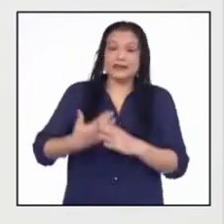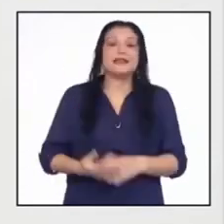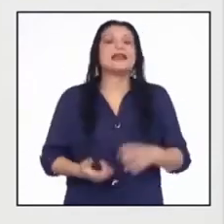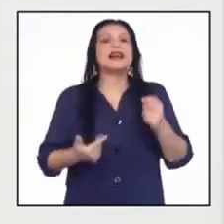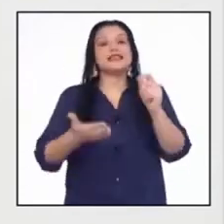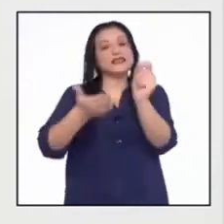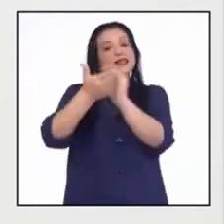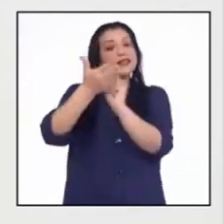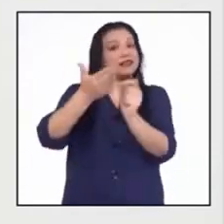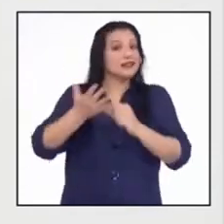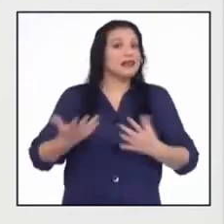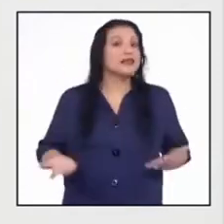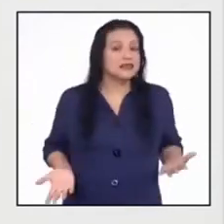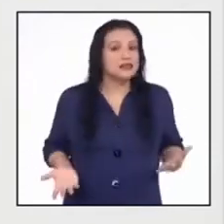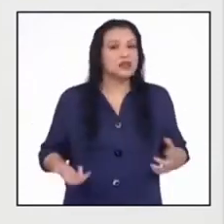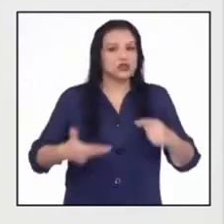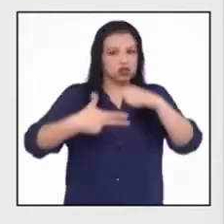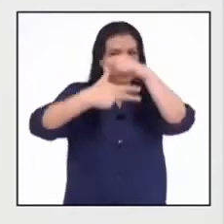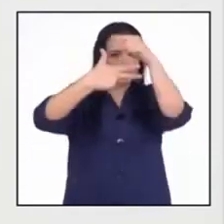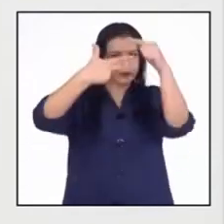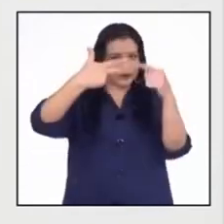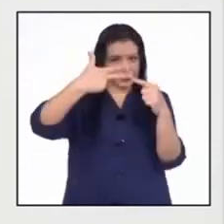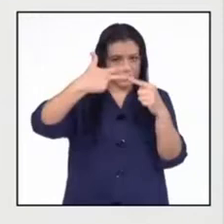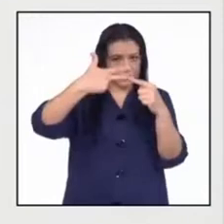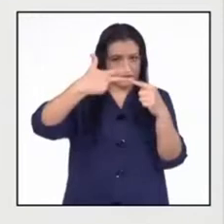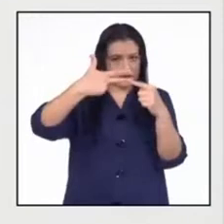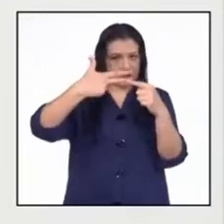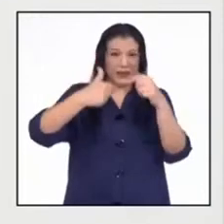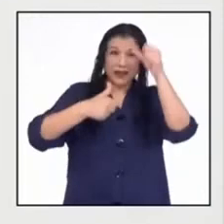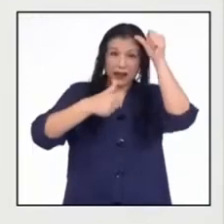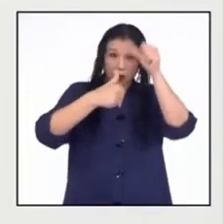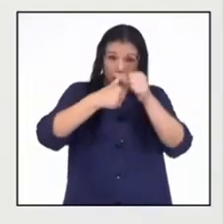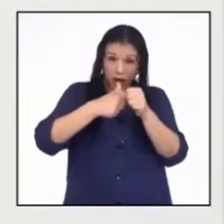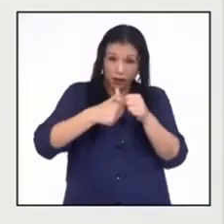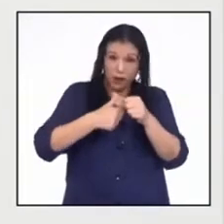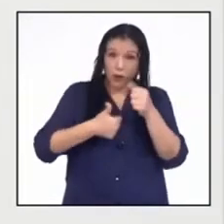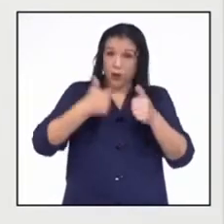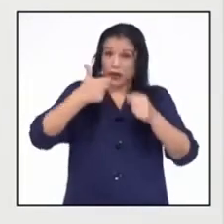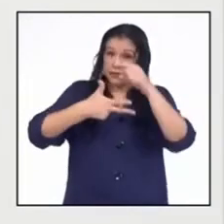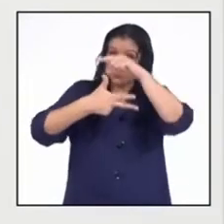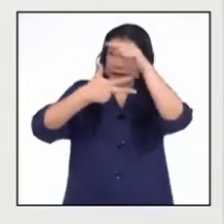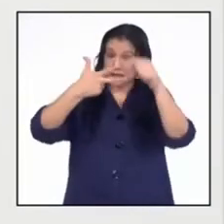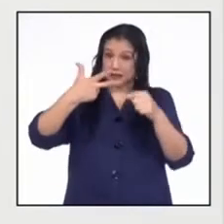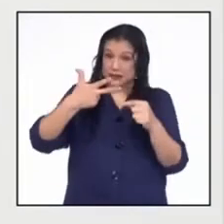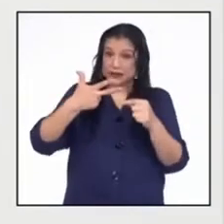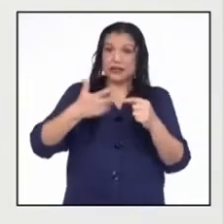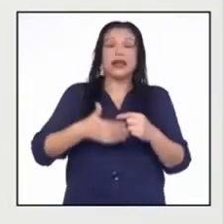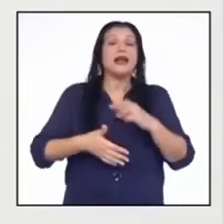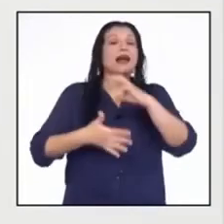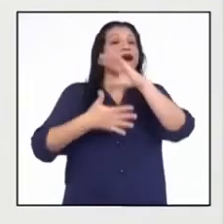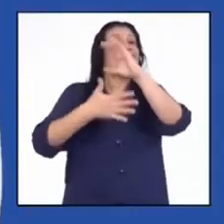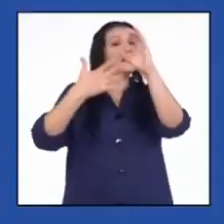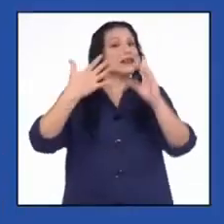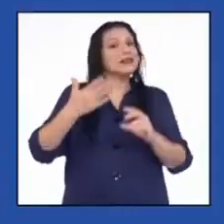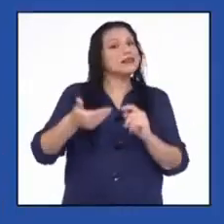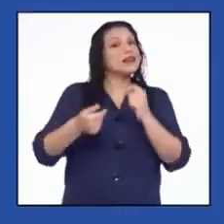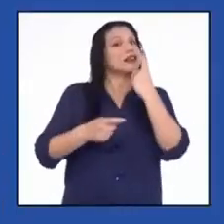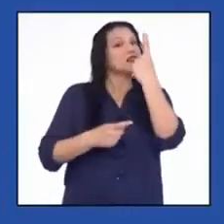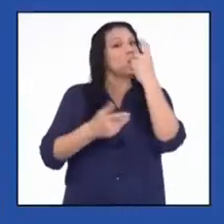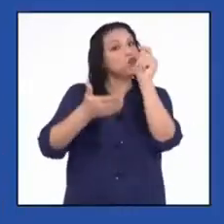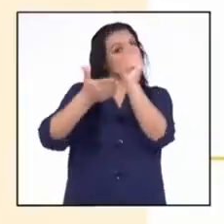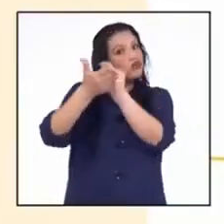del texto. Son 3. ¿Las recuerdan en casa? ¿Las 3 propiedades del texto?